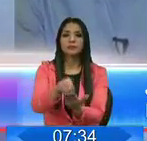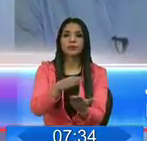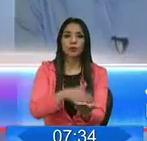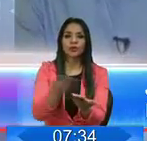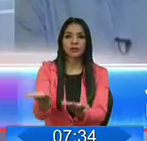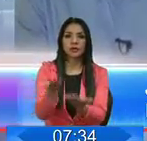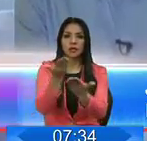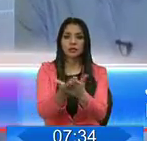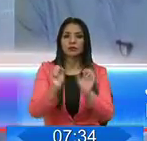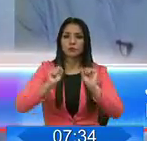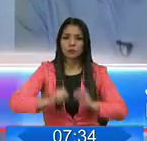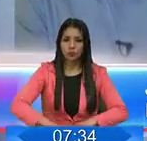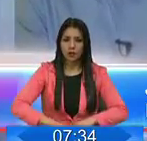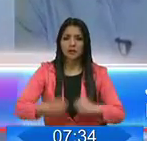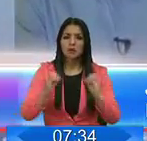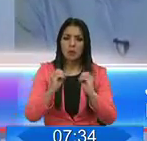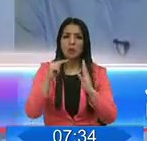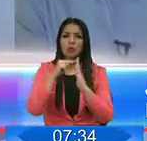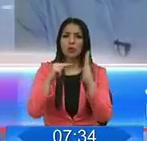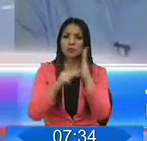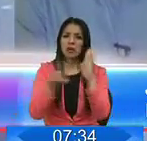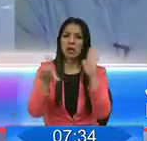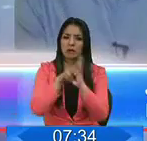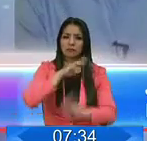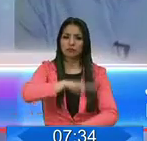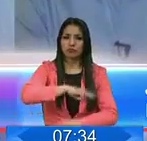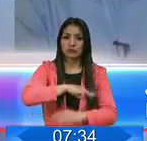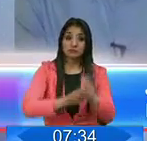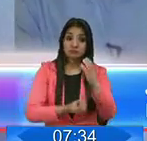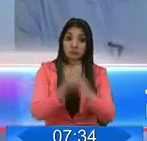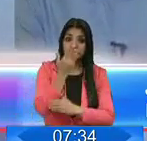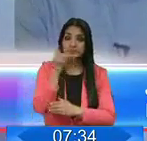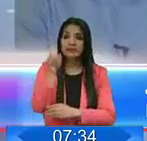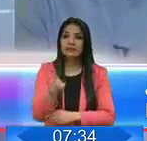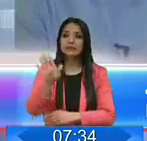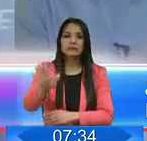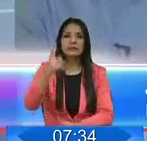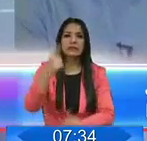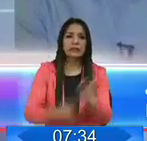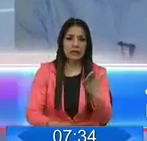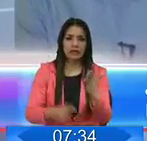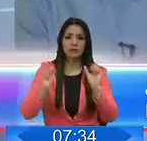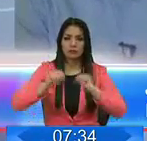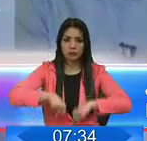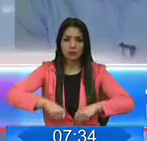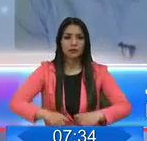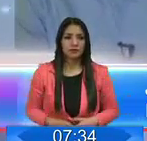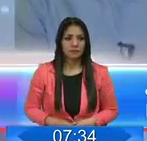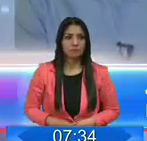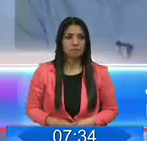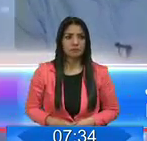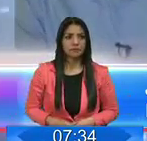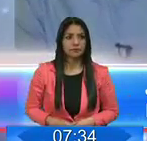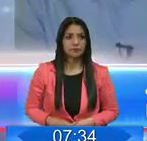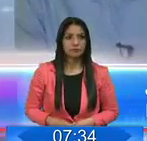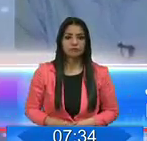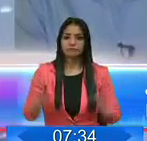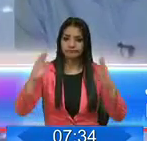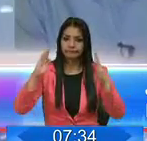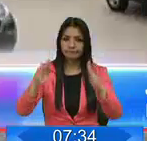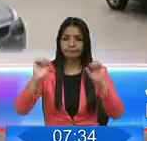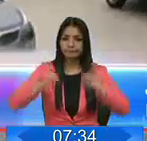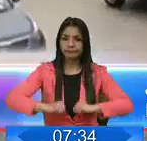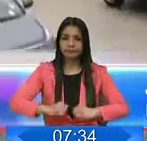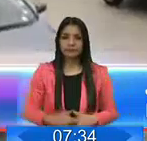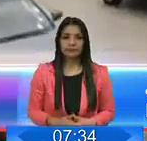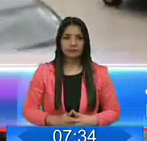y las ordenanzas en función a las necesidades de los sectores donde ellos a quienes ellos representan. Cree